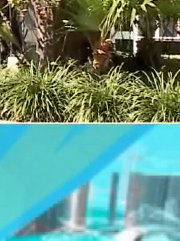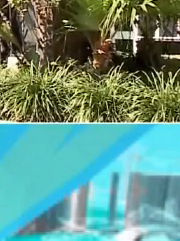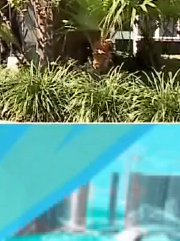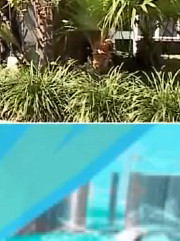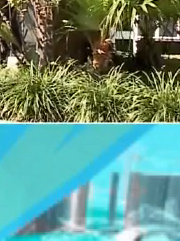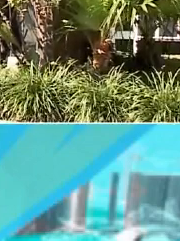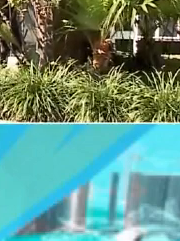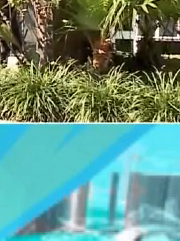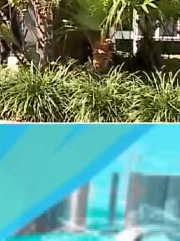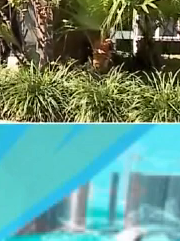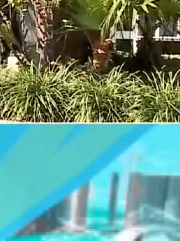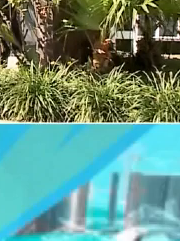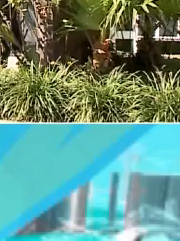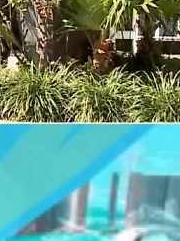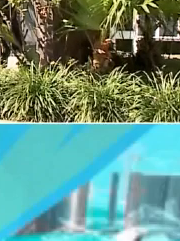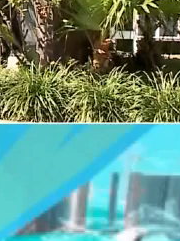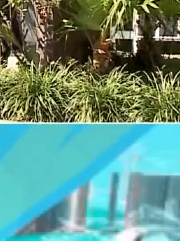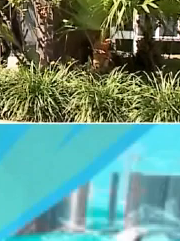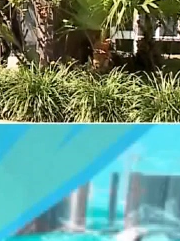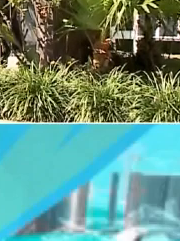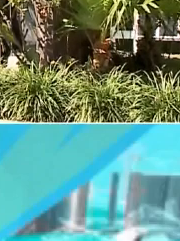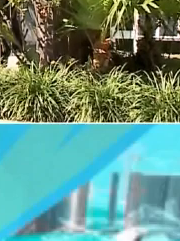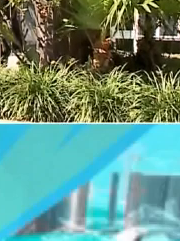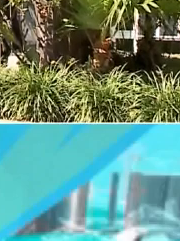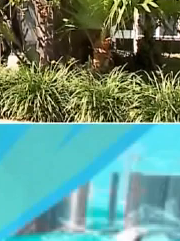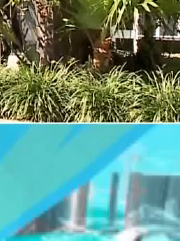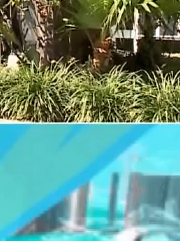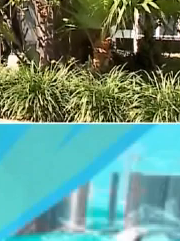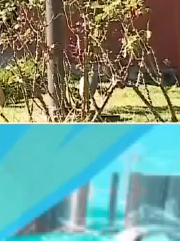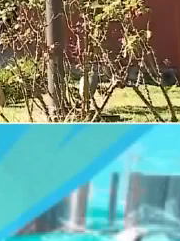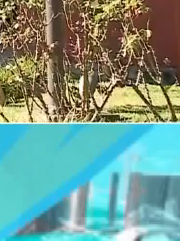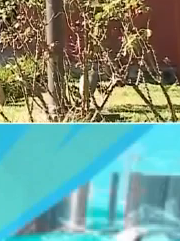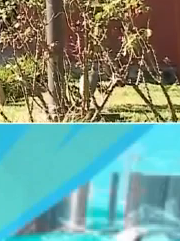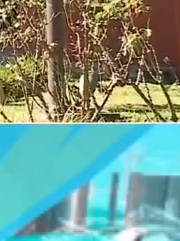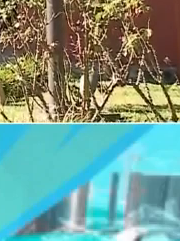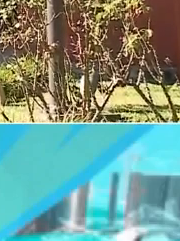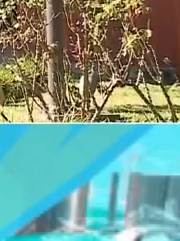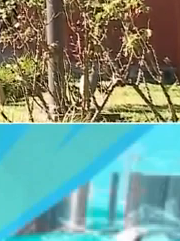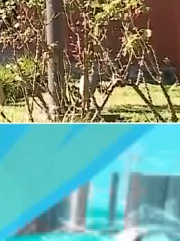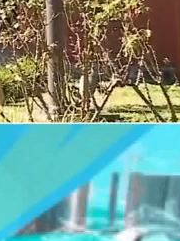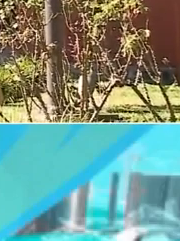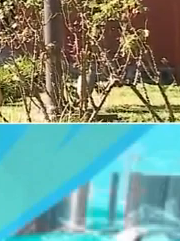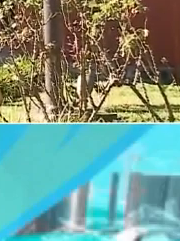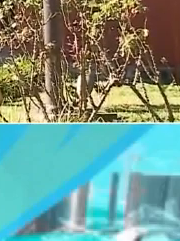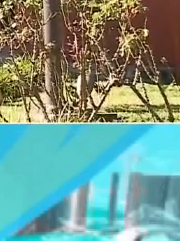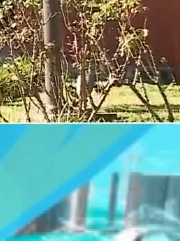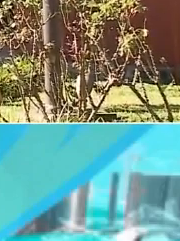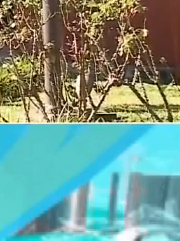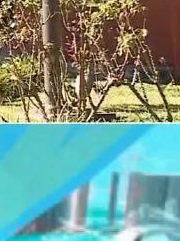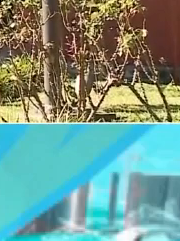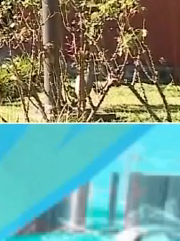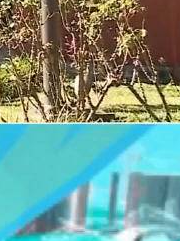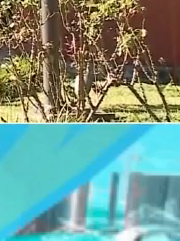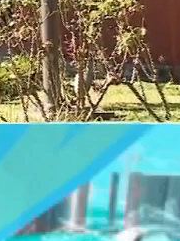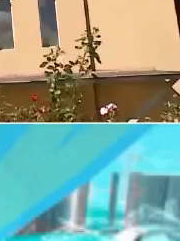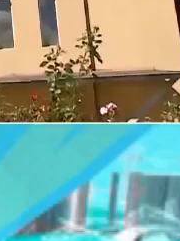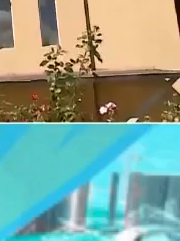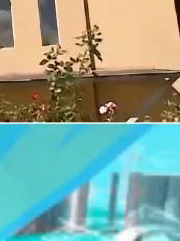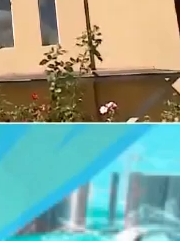en el área de consulta externa, este jueves y viernes. Esperamos poder regresar a funciones normales el próximo martes,